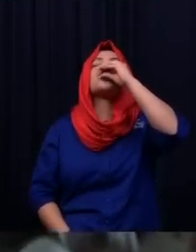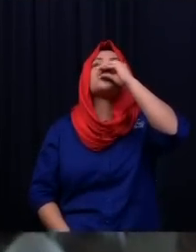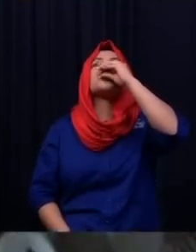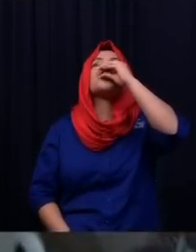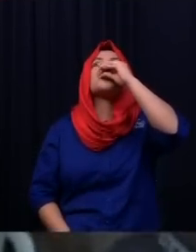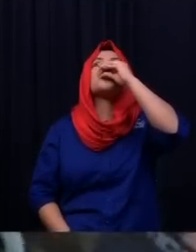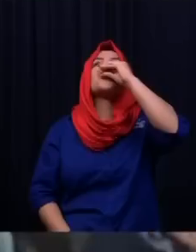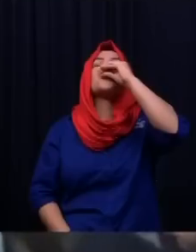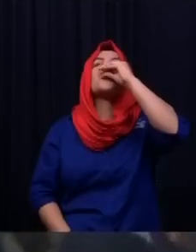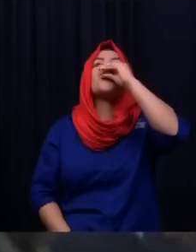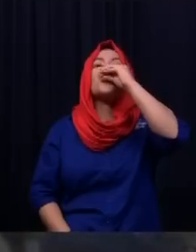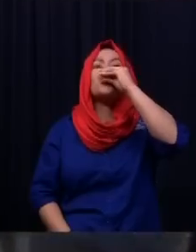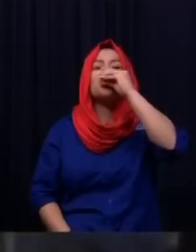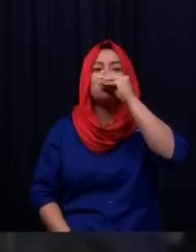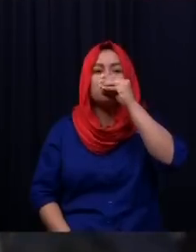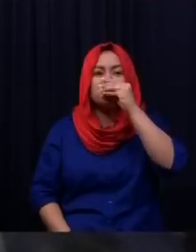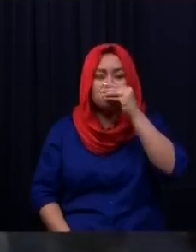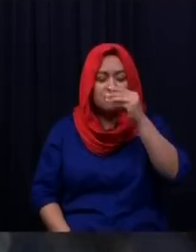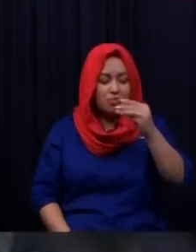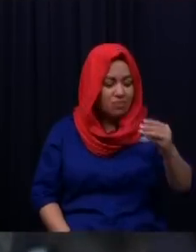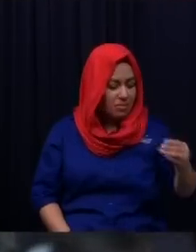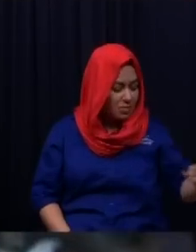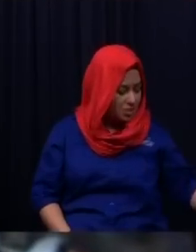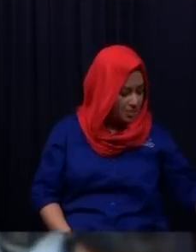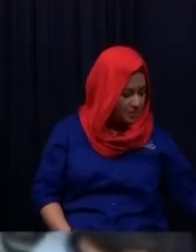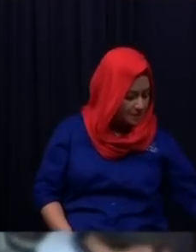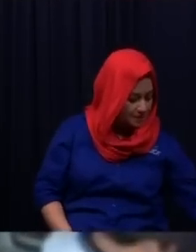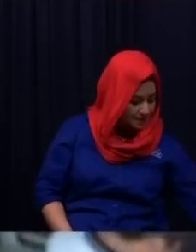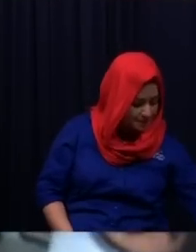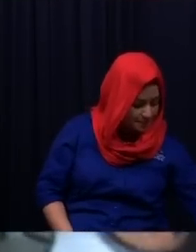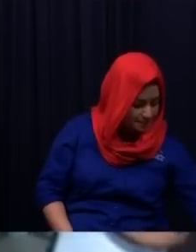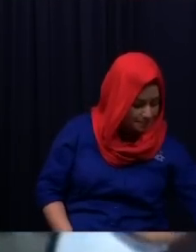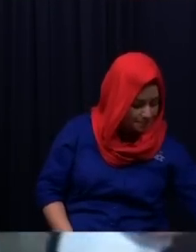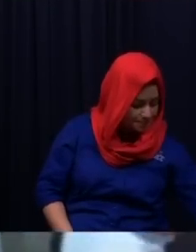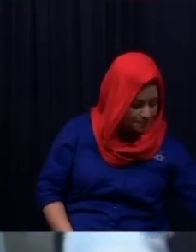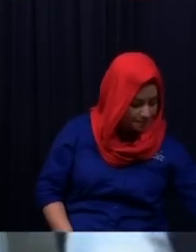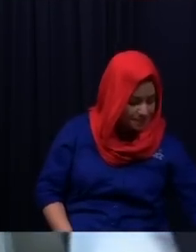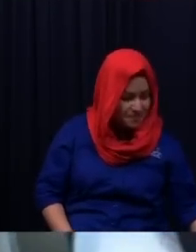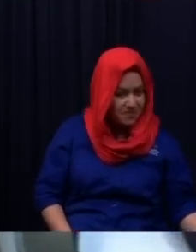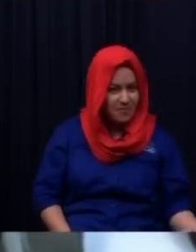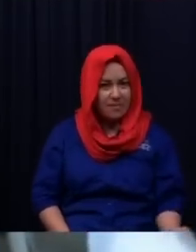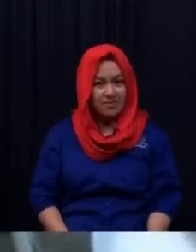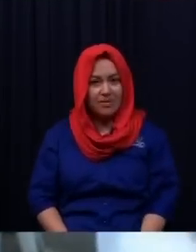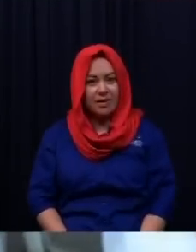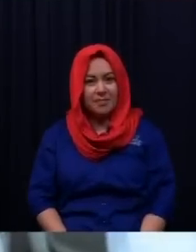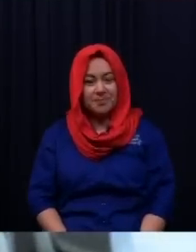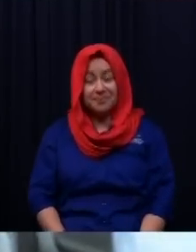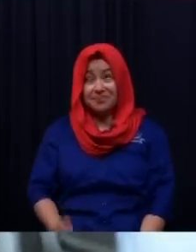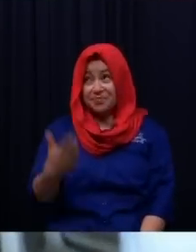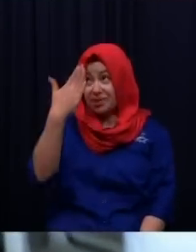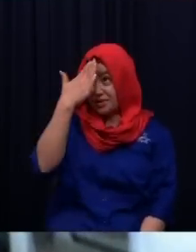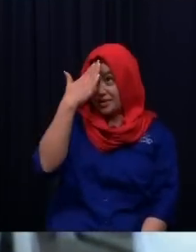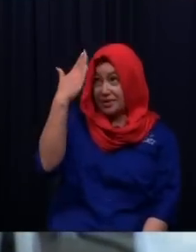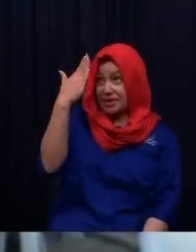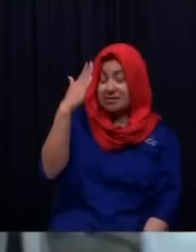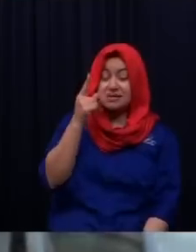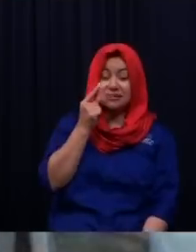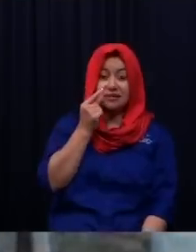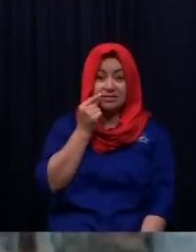Te Dale gracias al Señor.